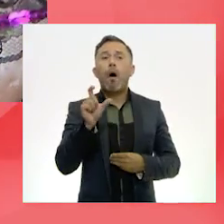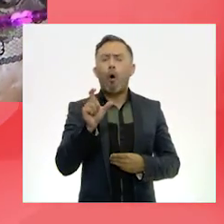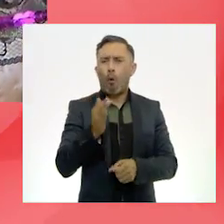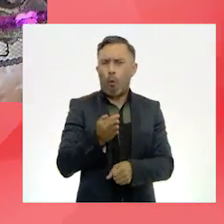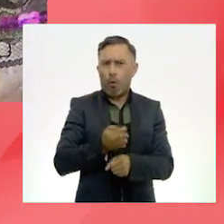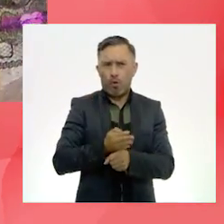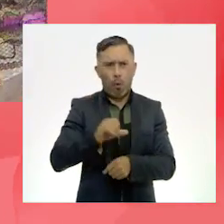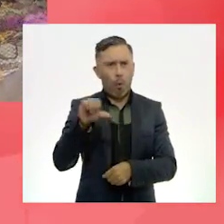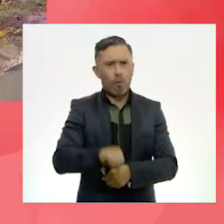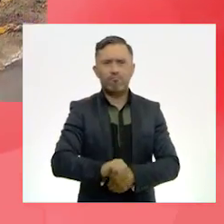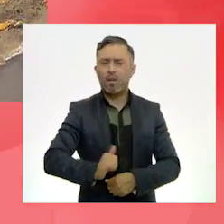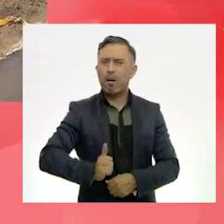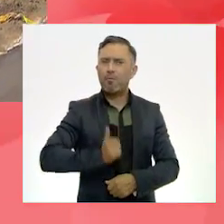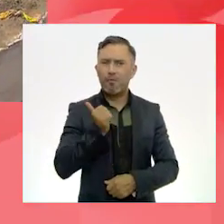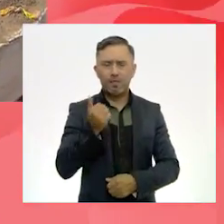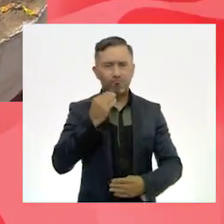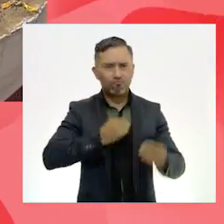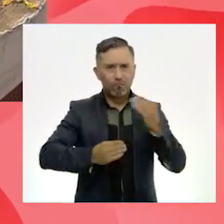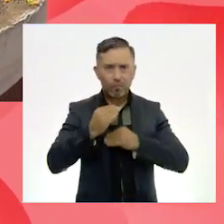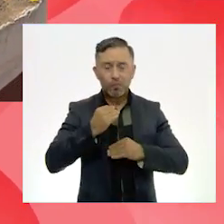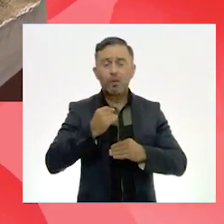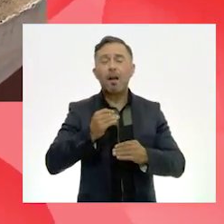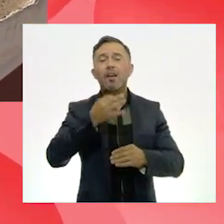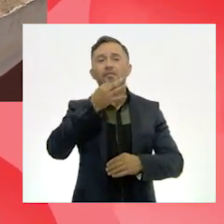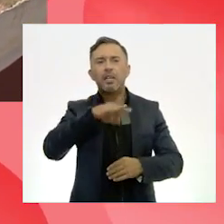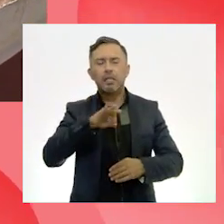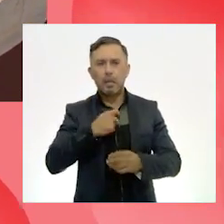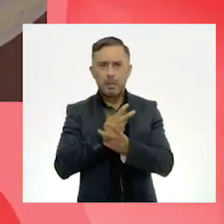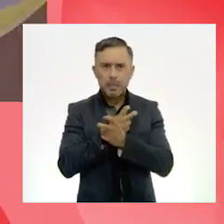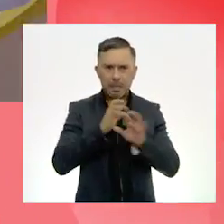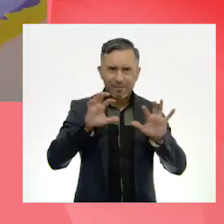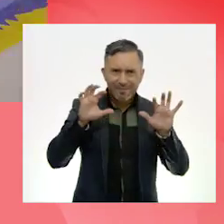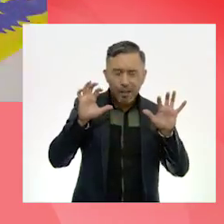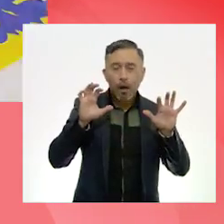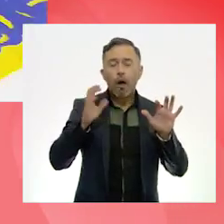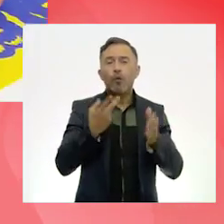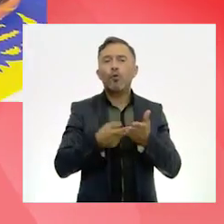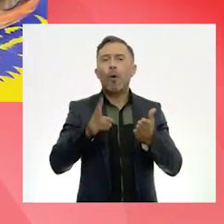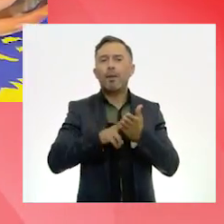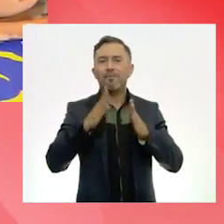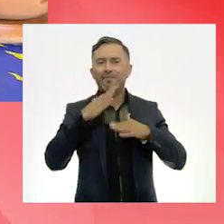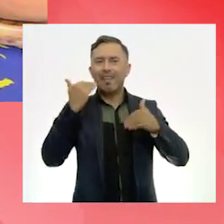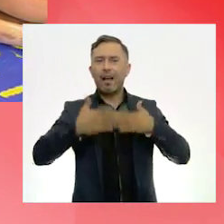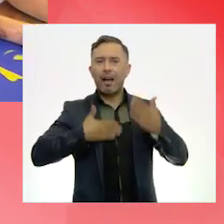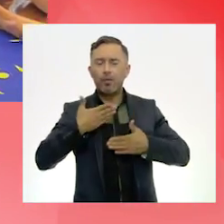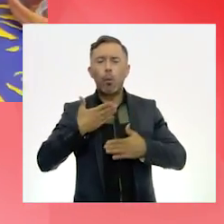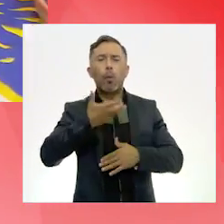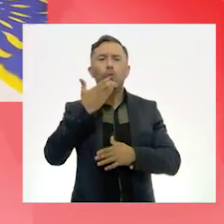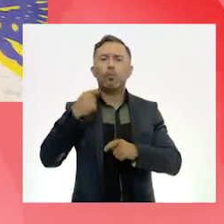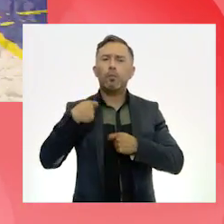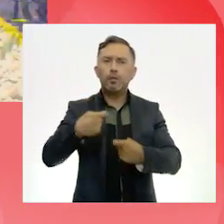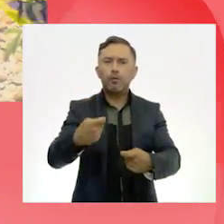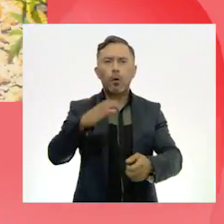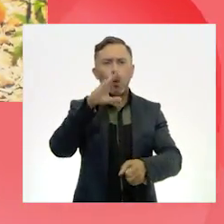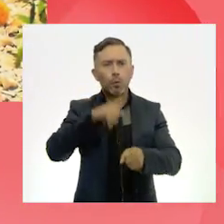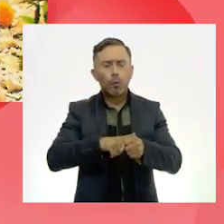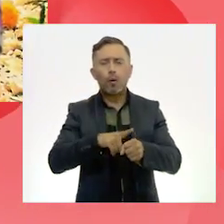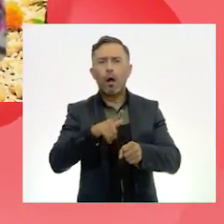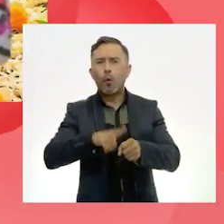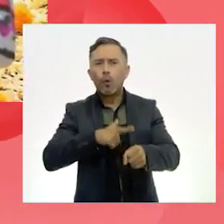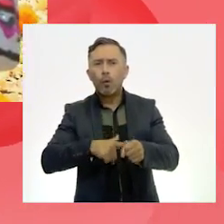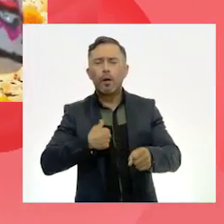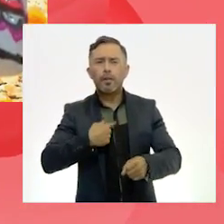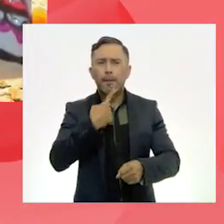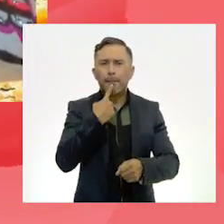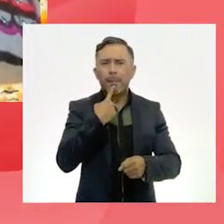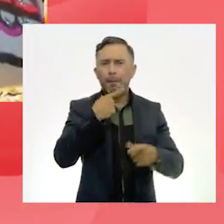una noche macabra y alegre, llena de tradiciones, cultura, colores y mucho pero mucho sabor. Y